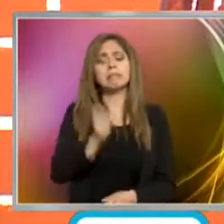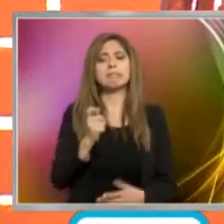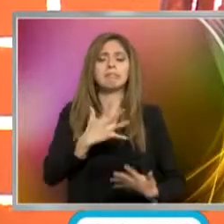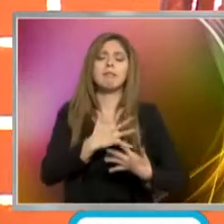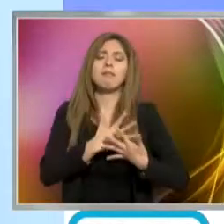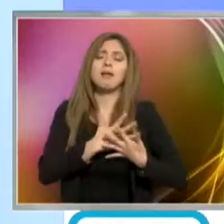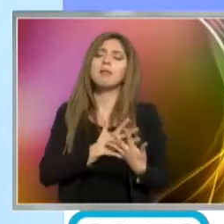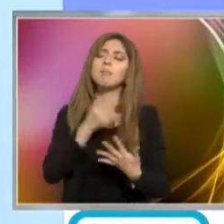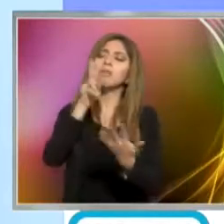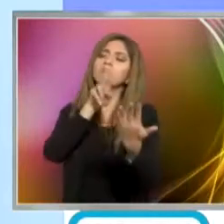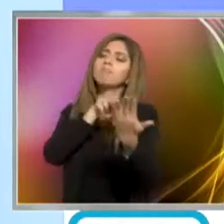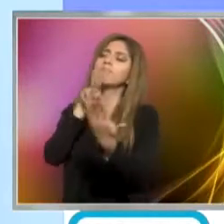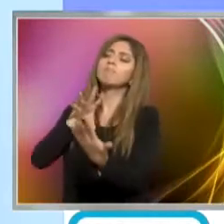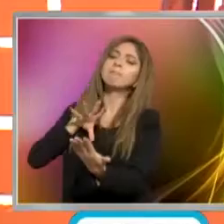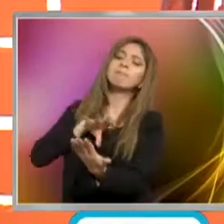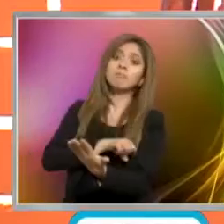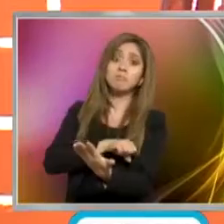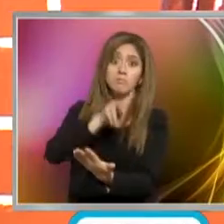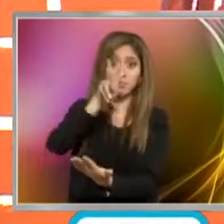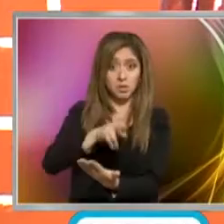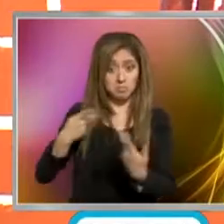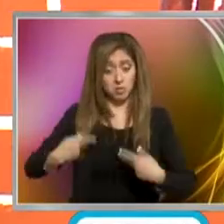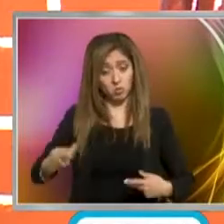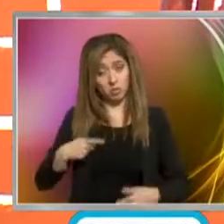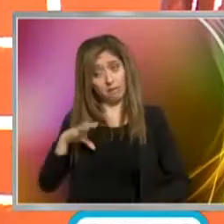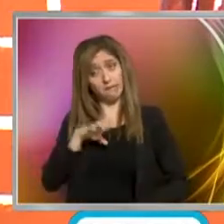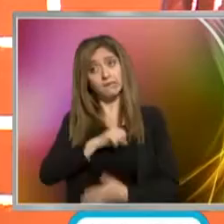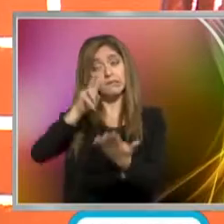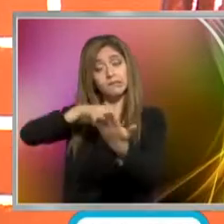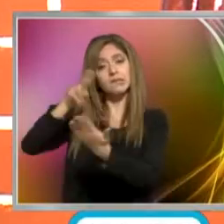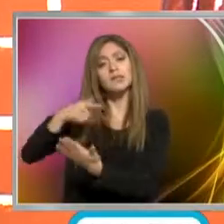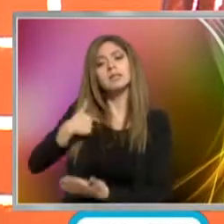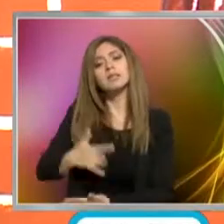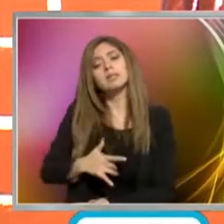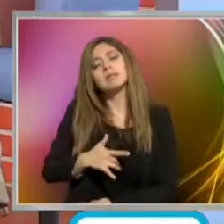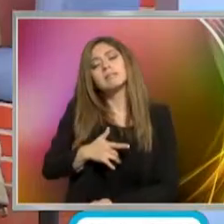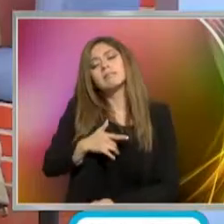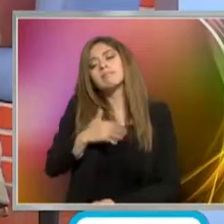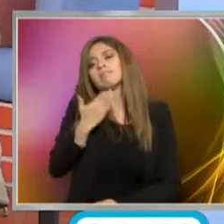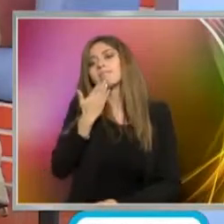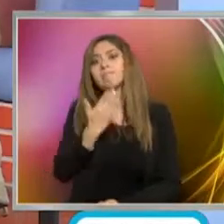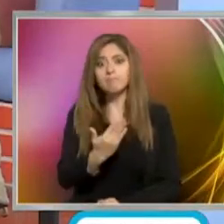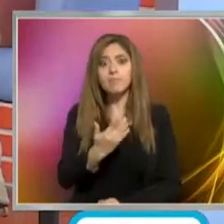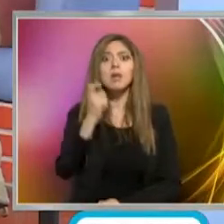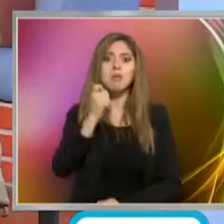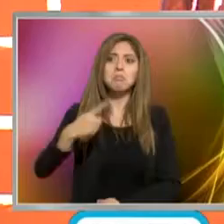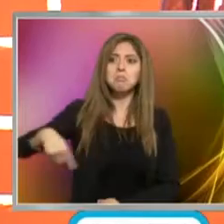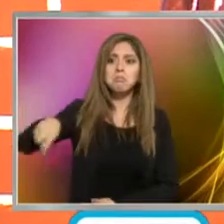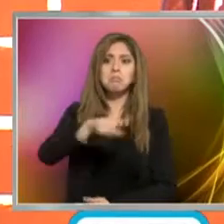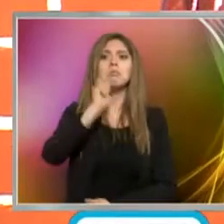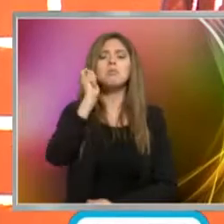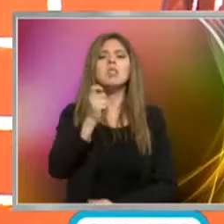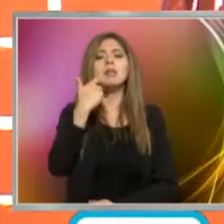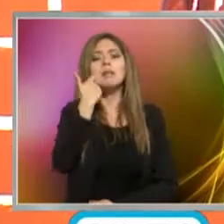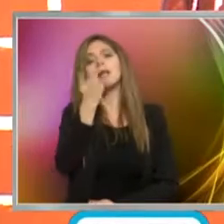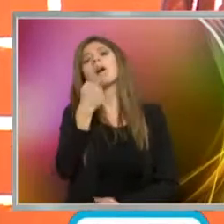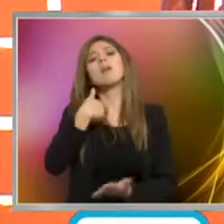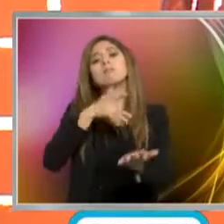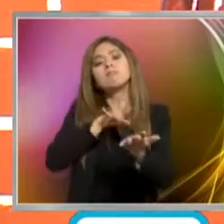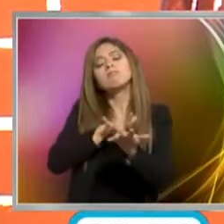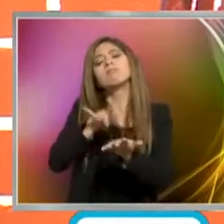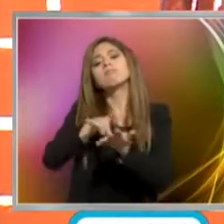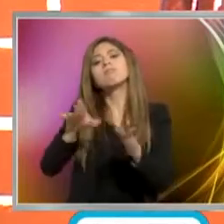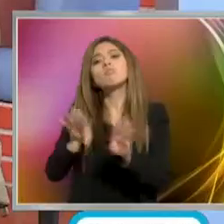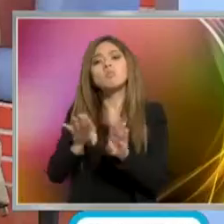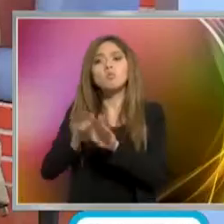¿no? Definitivamente. Entonces, si los artistas amamos lo que lo hacemos y lo hacemos porque nos mueve el alma, sí. Entonces de alguna manera queremos poner un granito de arena